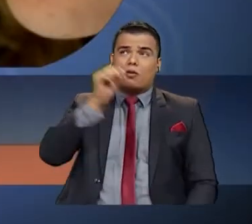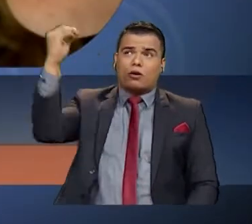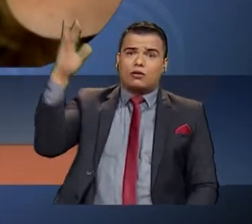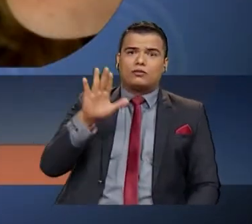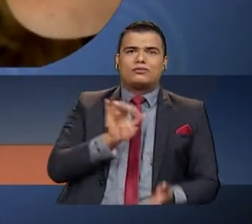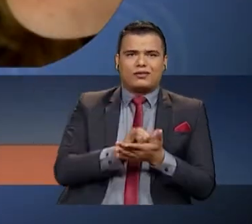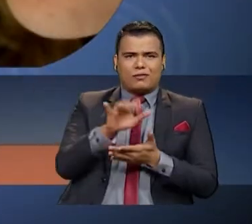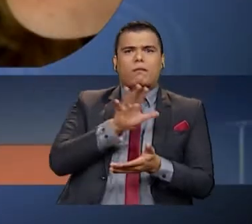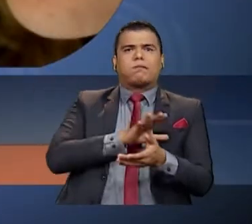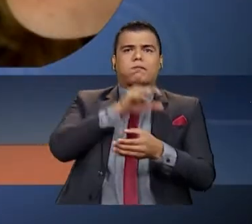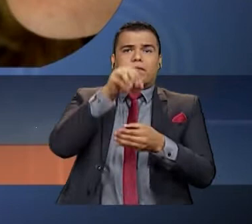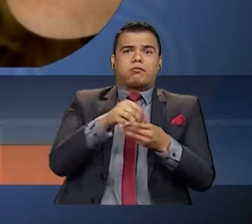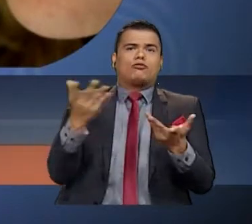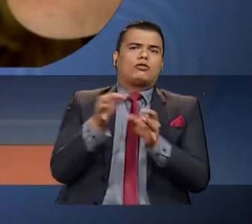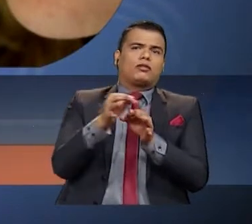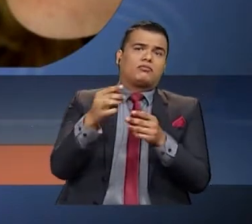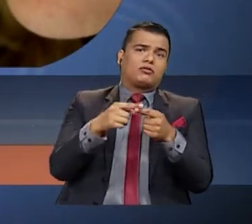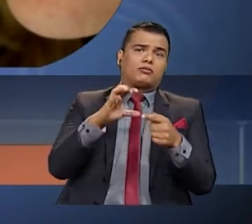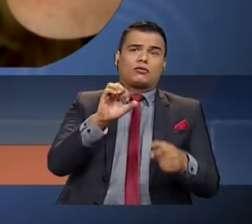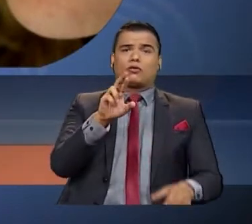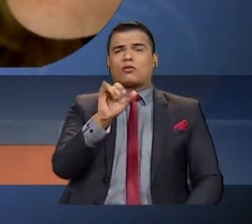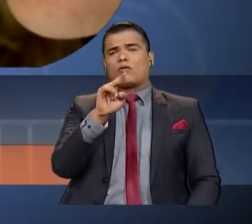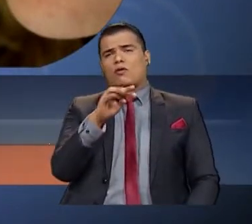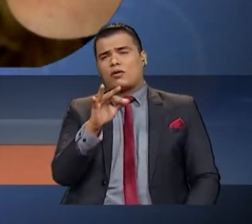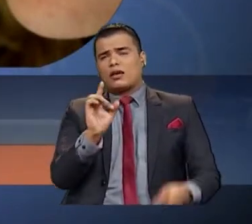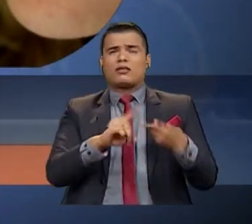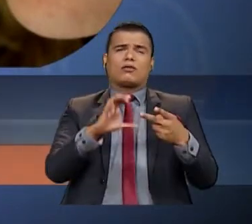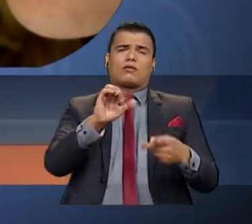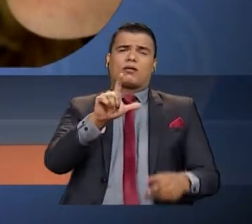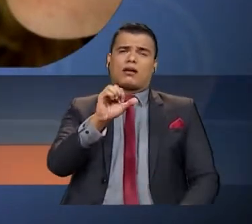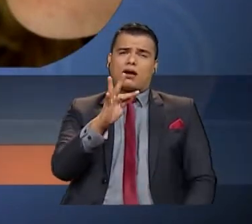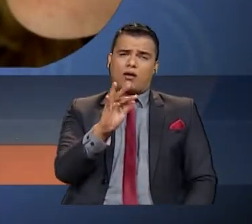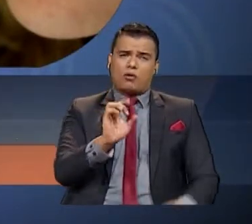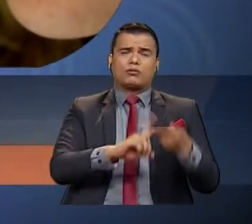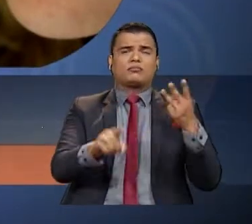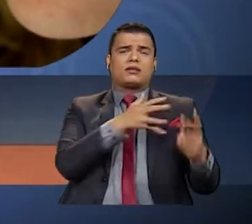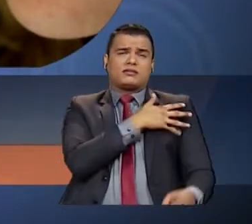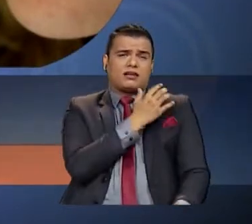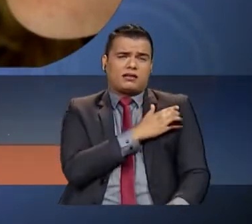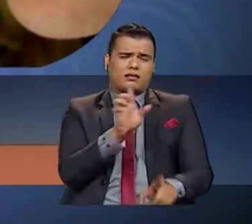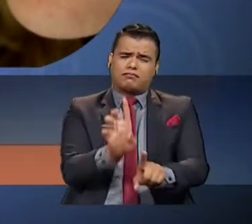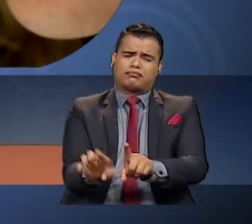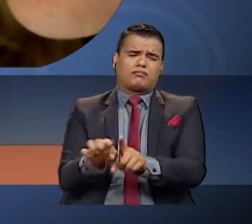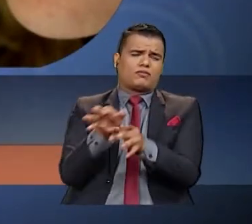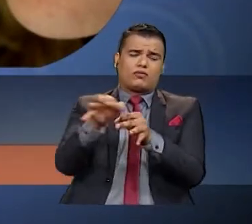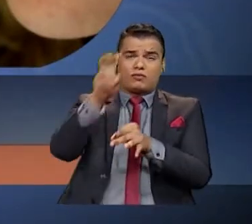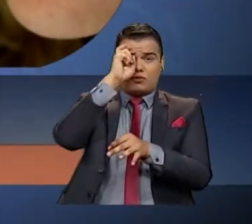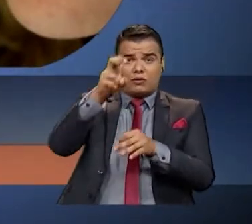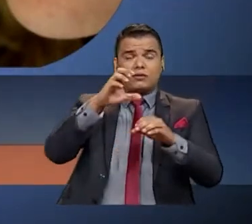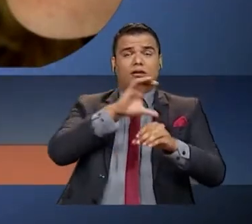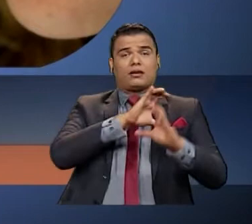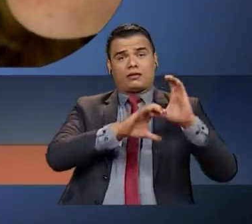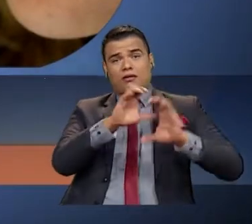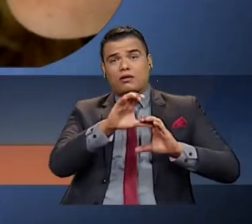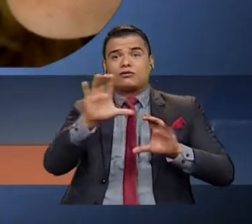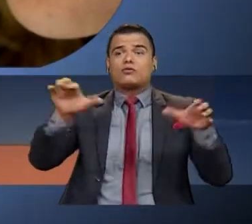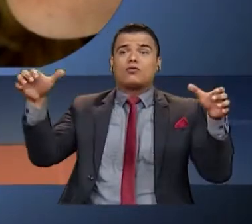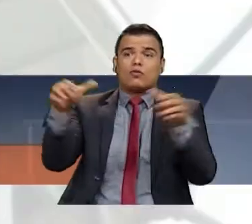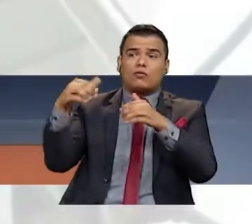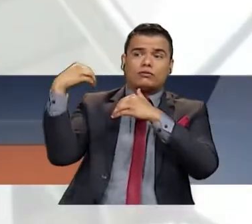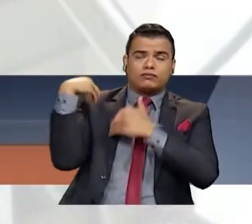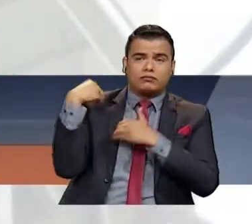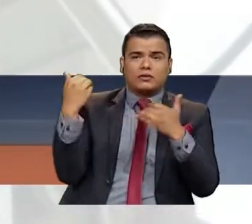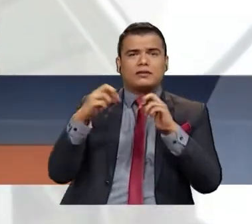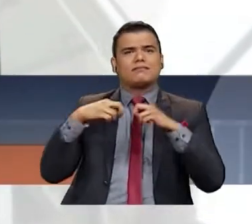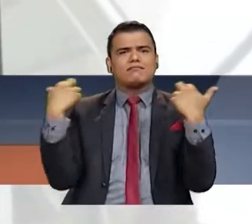aquí en la región, sea en Corinto, en Caloto, en Santander, en cualquier municipio del norte del Cauca. Vamos a solicitar que la compañía energética reactive la mesa municipal